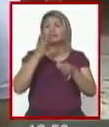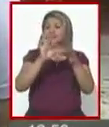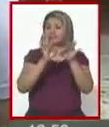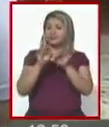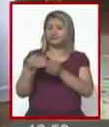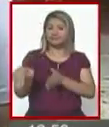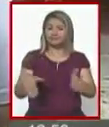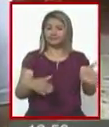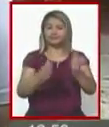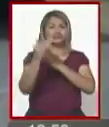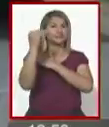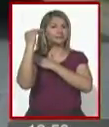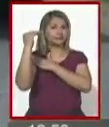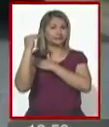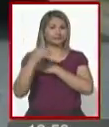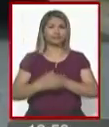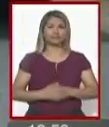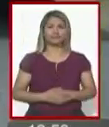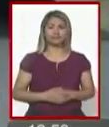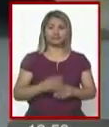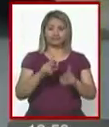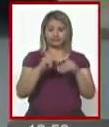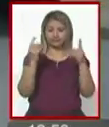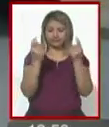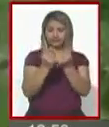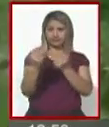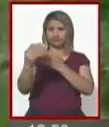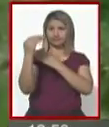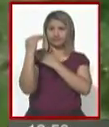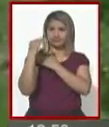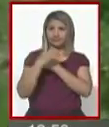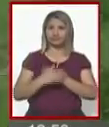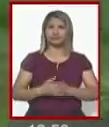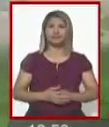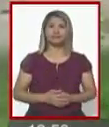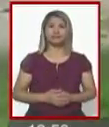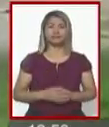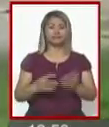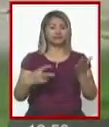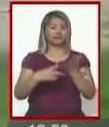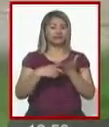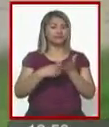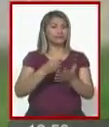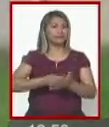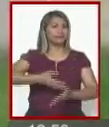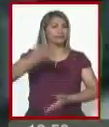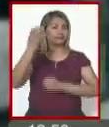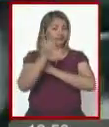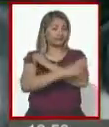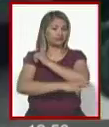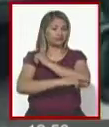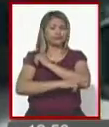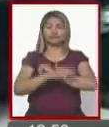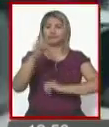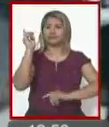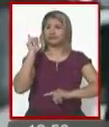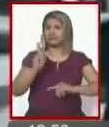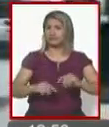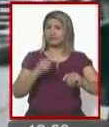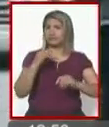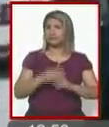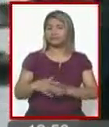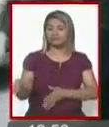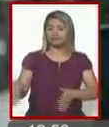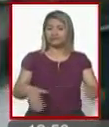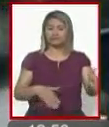mantención en santa cruz de la sierra en el en el departamento de santa cruz los los peajes son los más caros a nivel nacional y no puede ser que tengamos